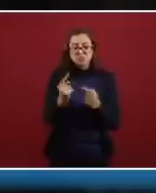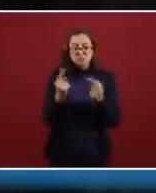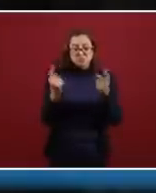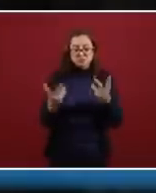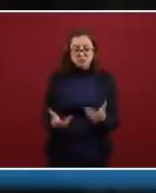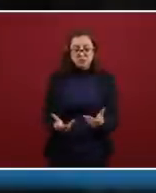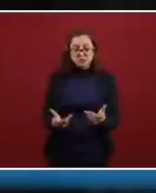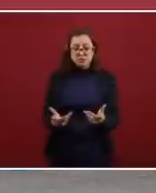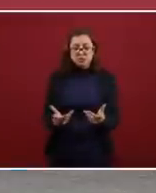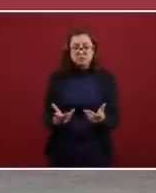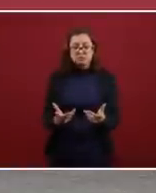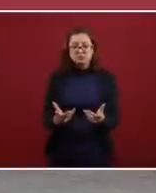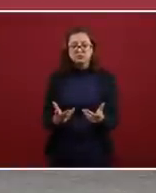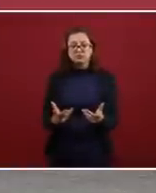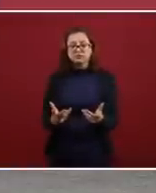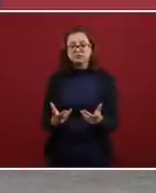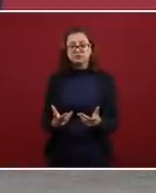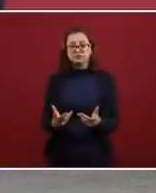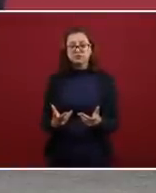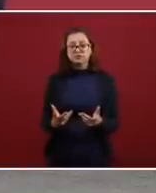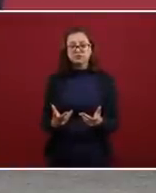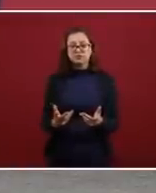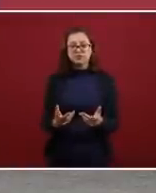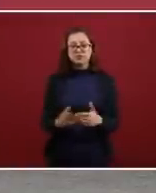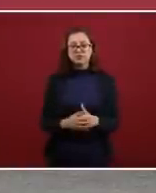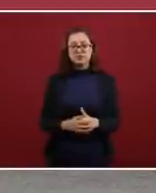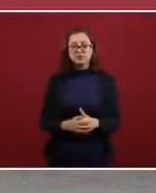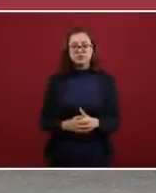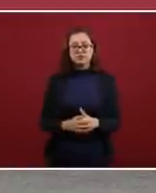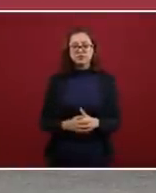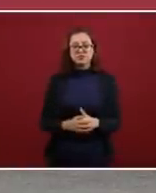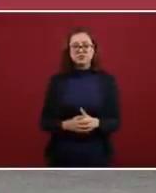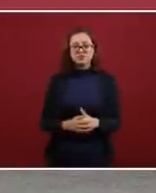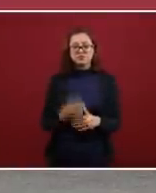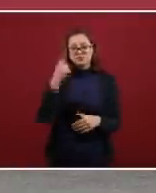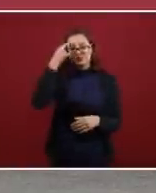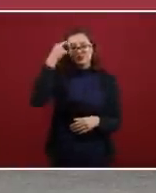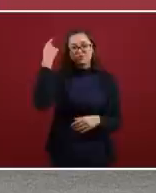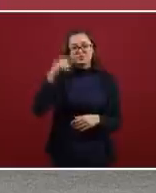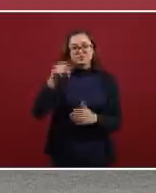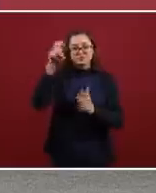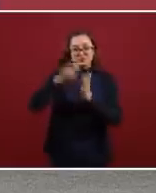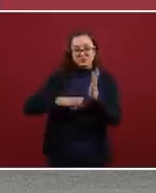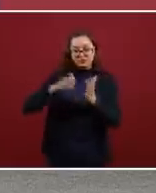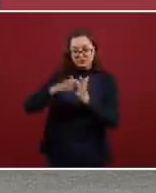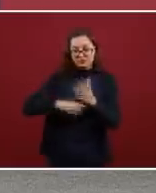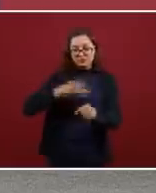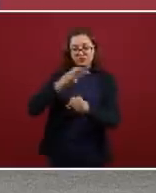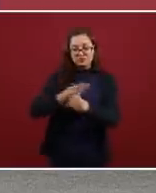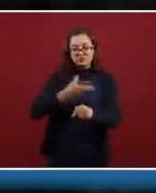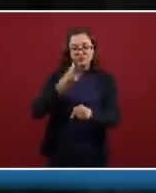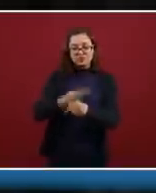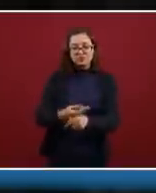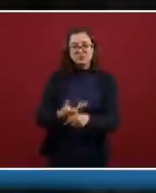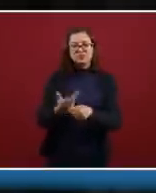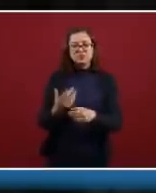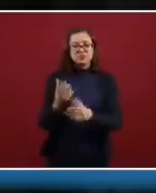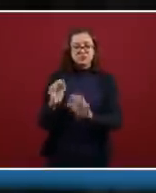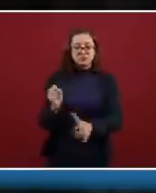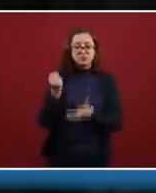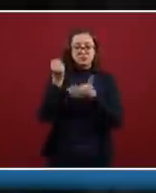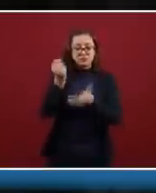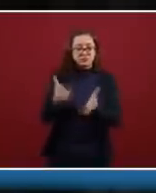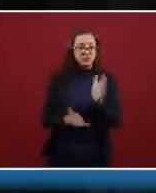que no se esté para remediar esto se va a invertir en infraestructura y que